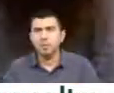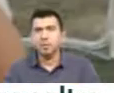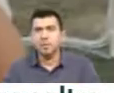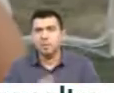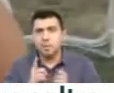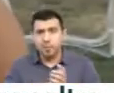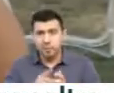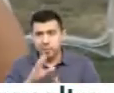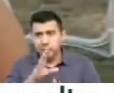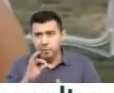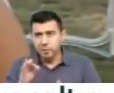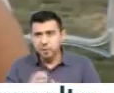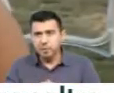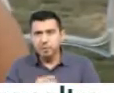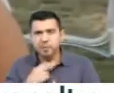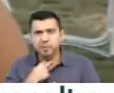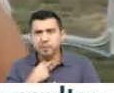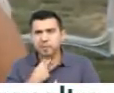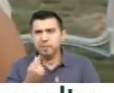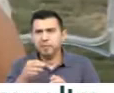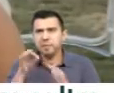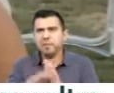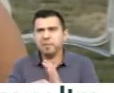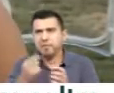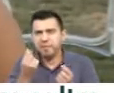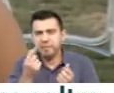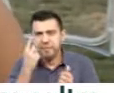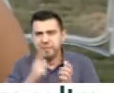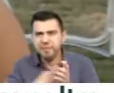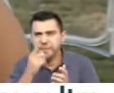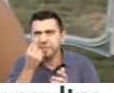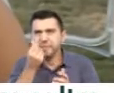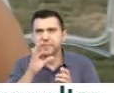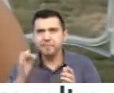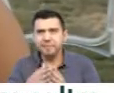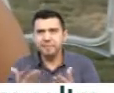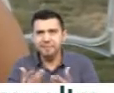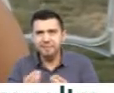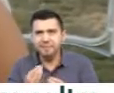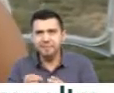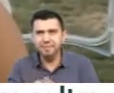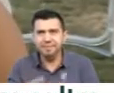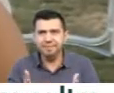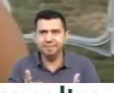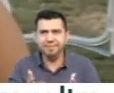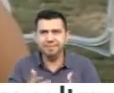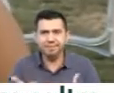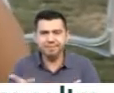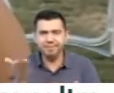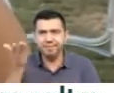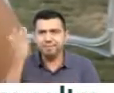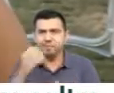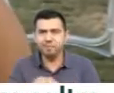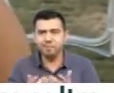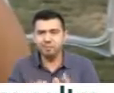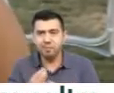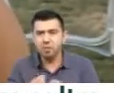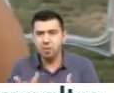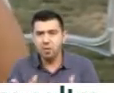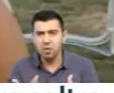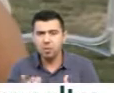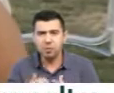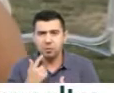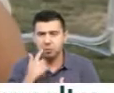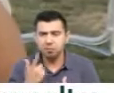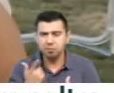presión alcanzan para nada porque es que todo sube todo todo está todo sube muchísimo entonces de manera de que se